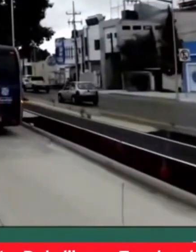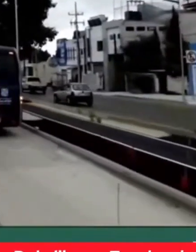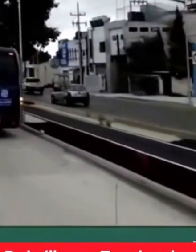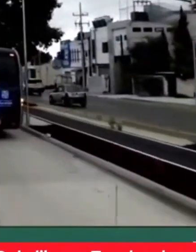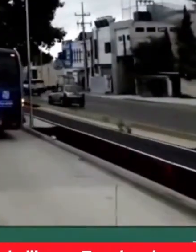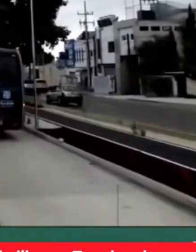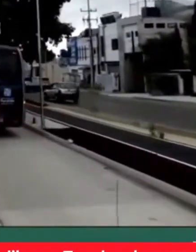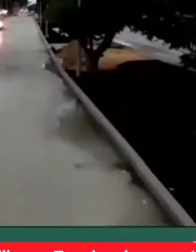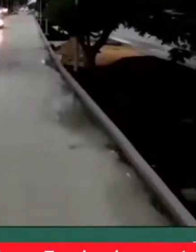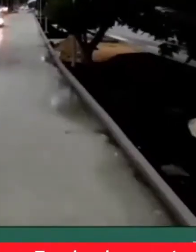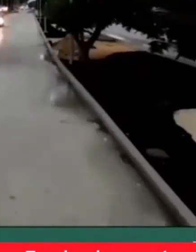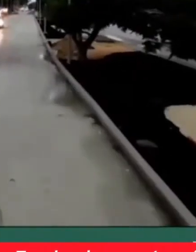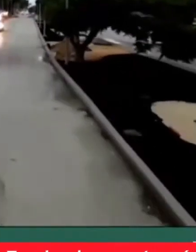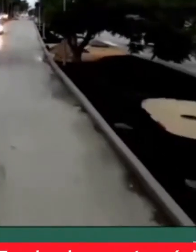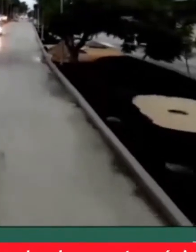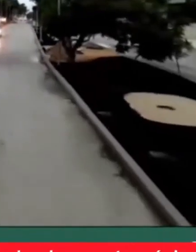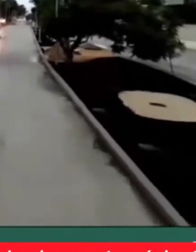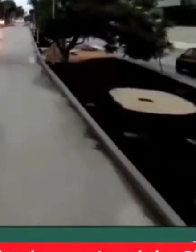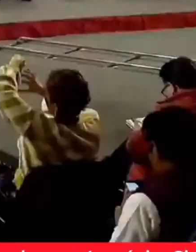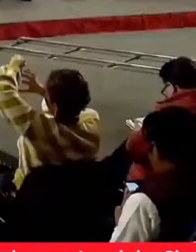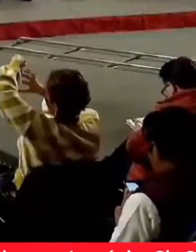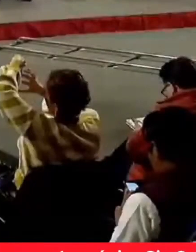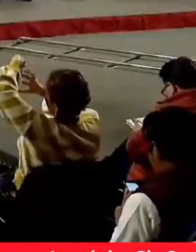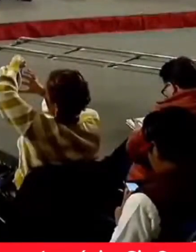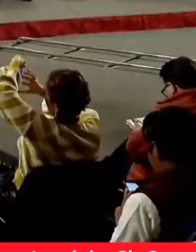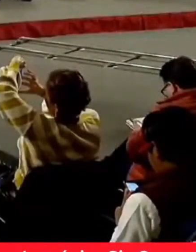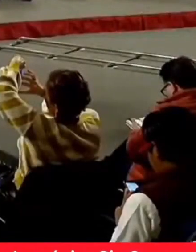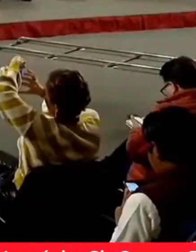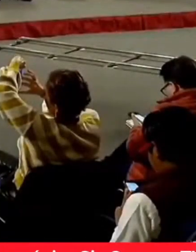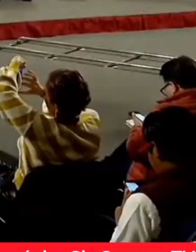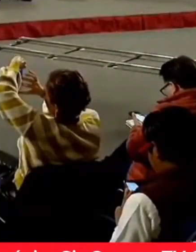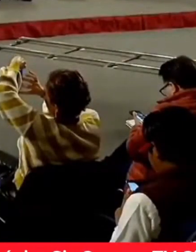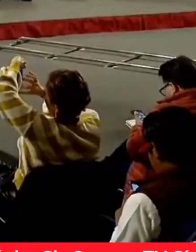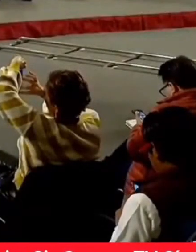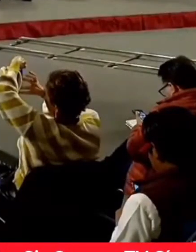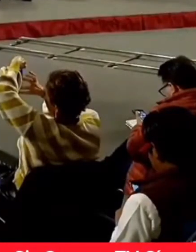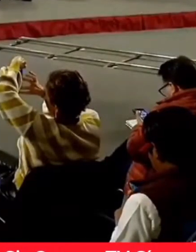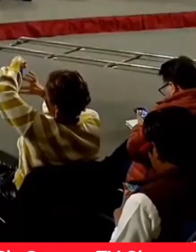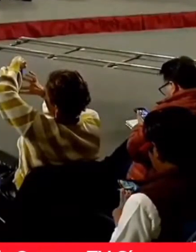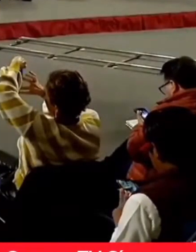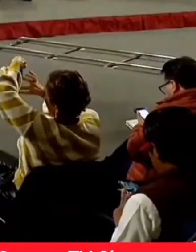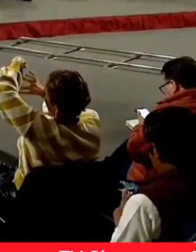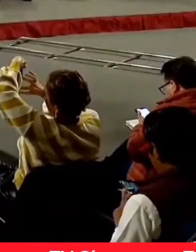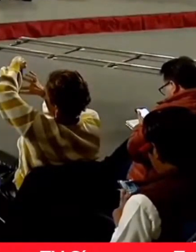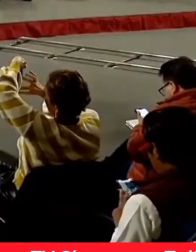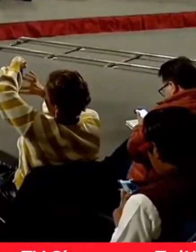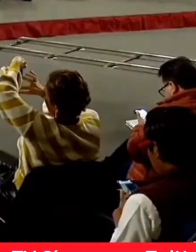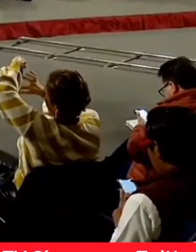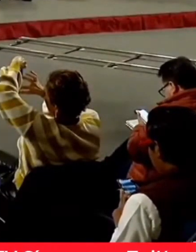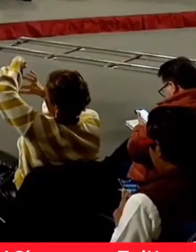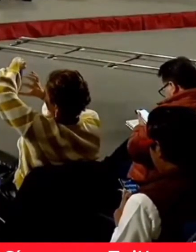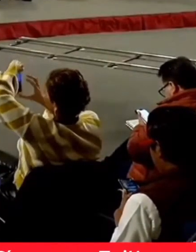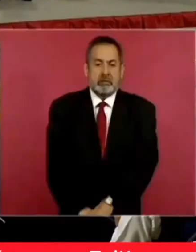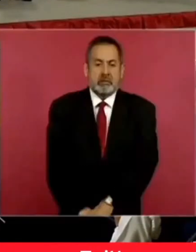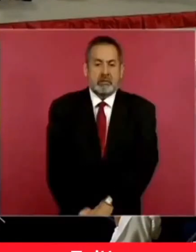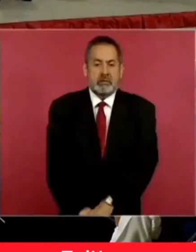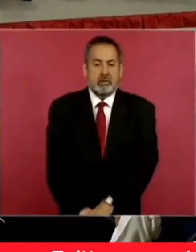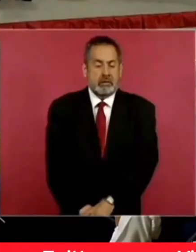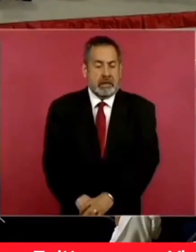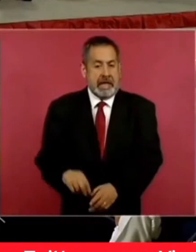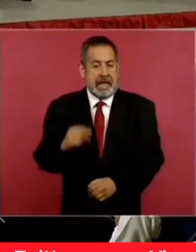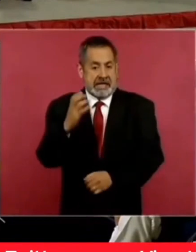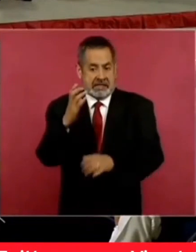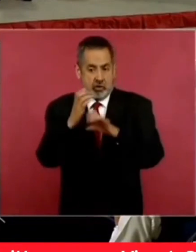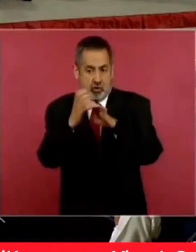y otros 20 sitios turísticos. Van a ser 32 unidades y como les vamos a mencionar en un momento, tenemos las primeras 5 que ya